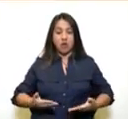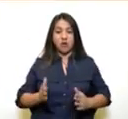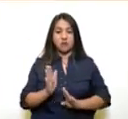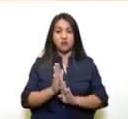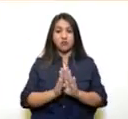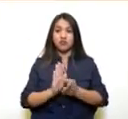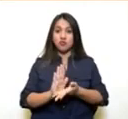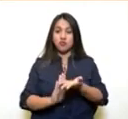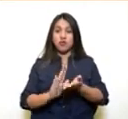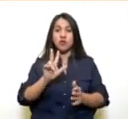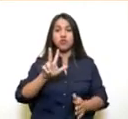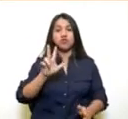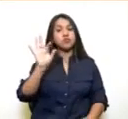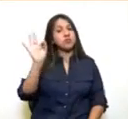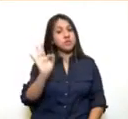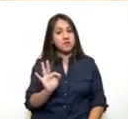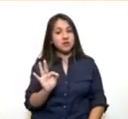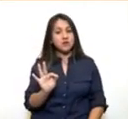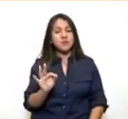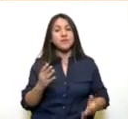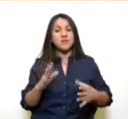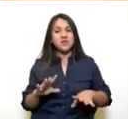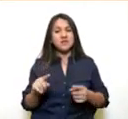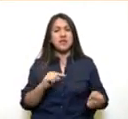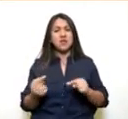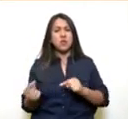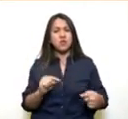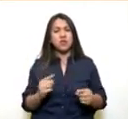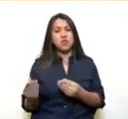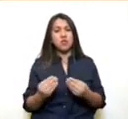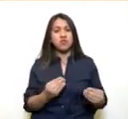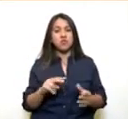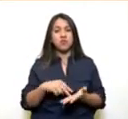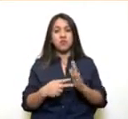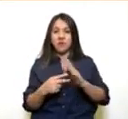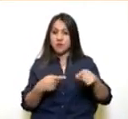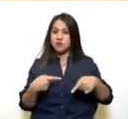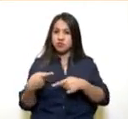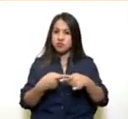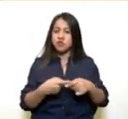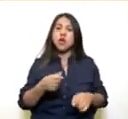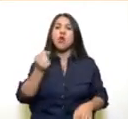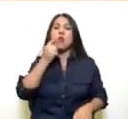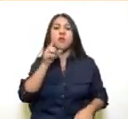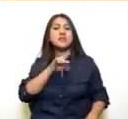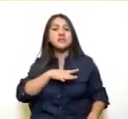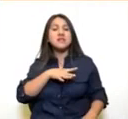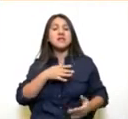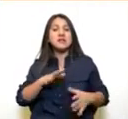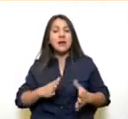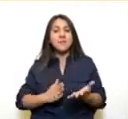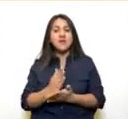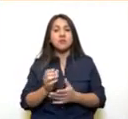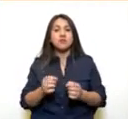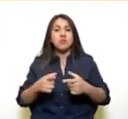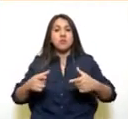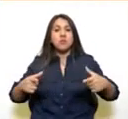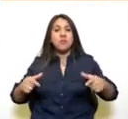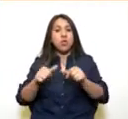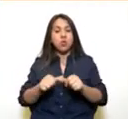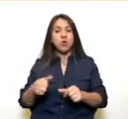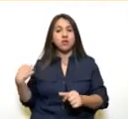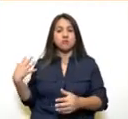preguntar se ha discutido mucho a propósito del estadio social cuál fue el chile que se fue haciendo en los 30 años